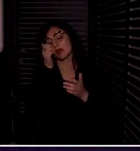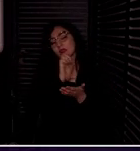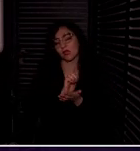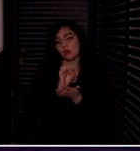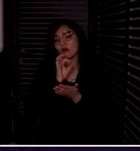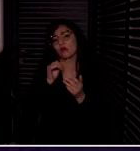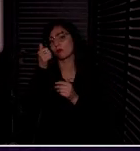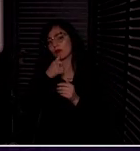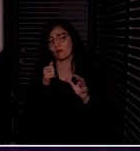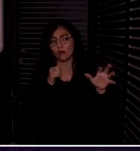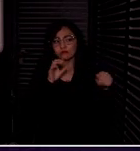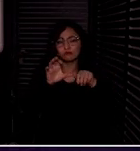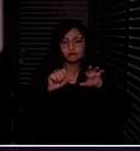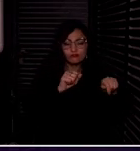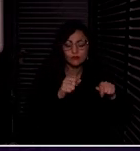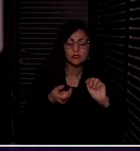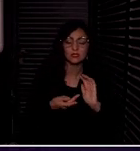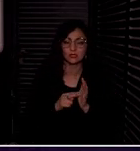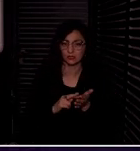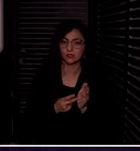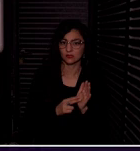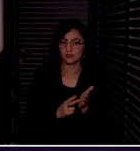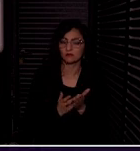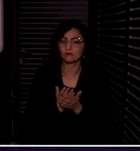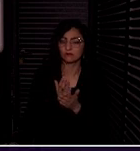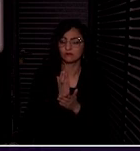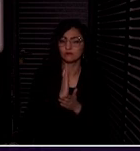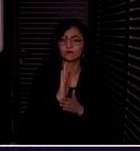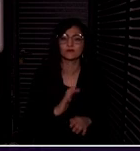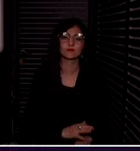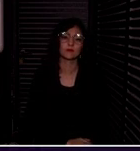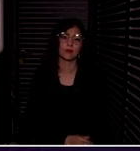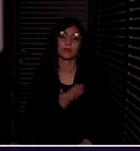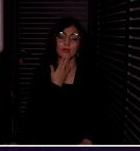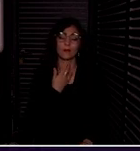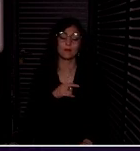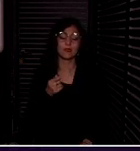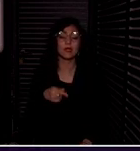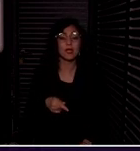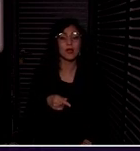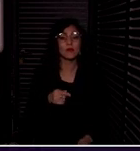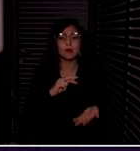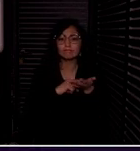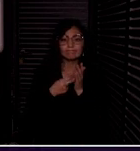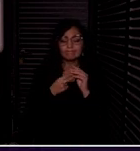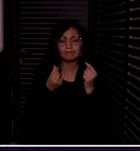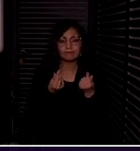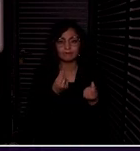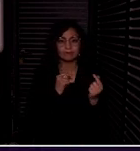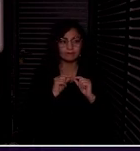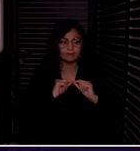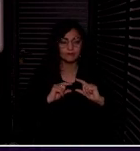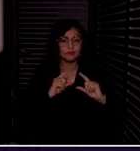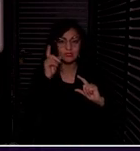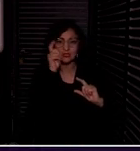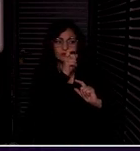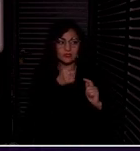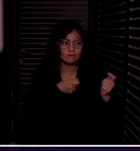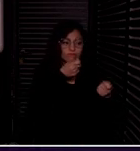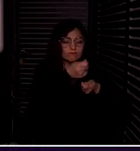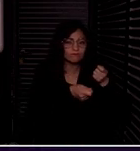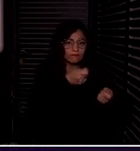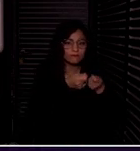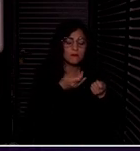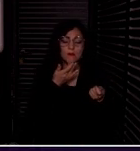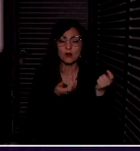privados, han entrado en crisis en este nuevo escenario. Y hay una crisis también financiera de sostenibilidad evidente, por dos factores, porque